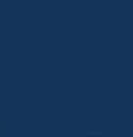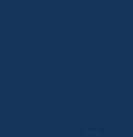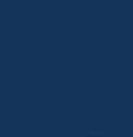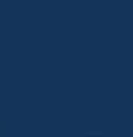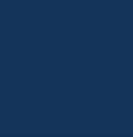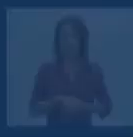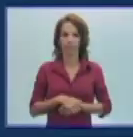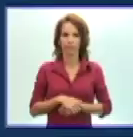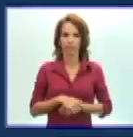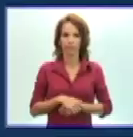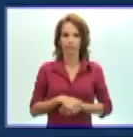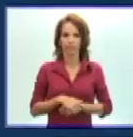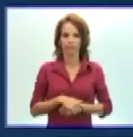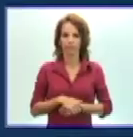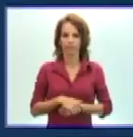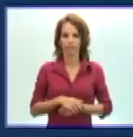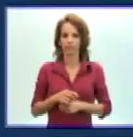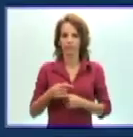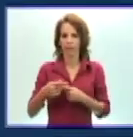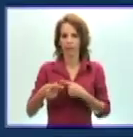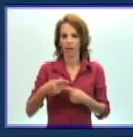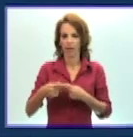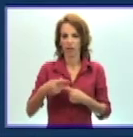La medición debió ser